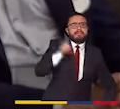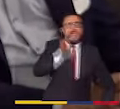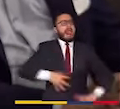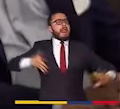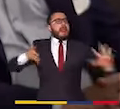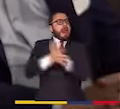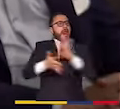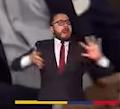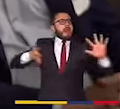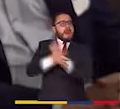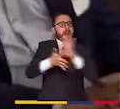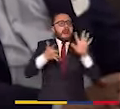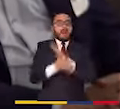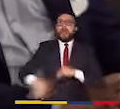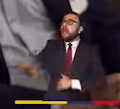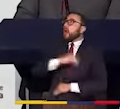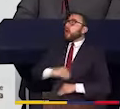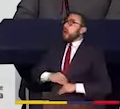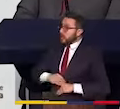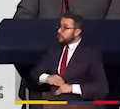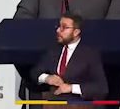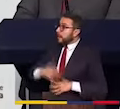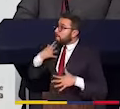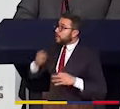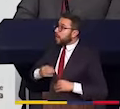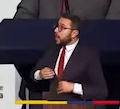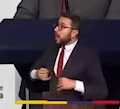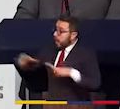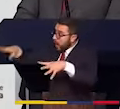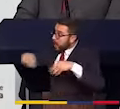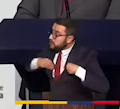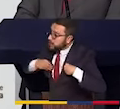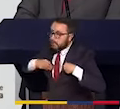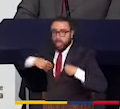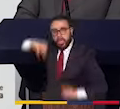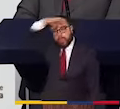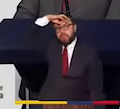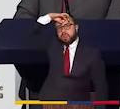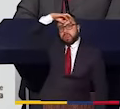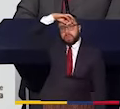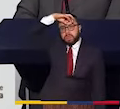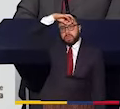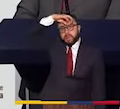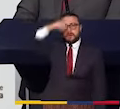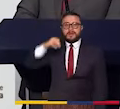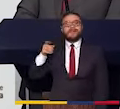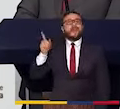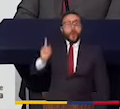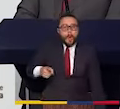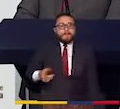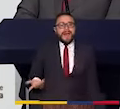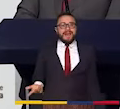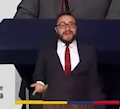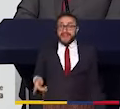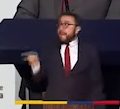dominarla, bajo los nazis, pensaba él. Los nazis siguen hoy. Ordóñez era